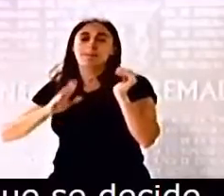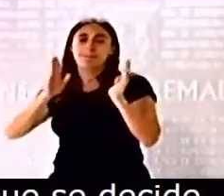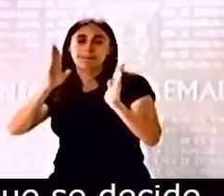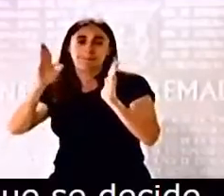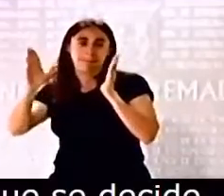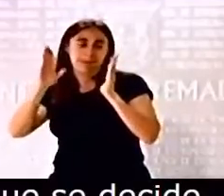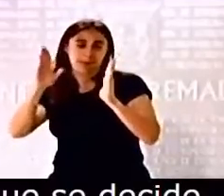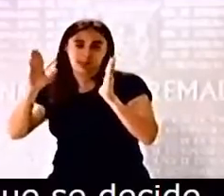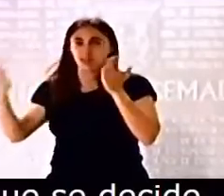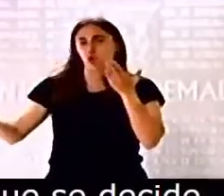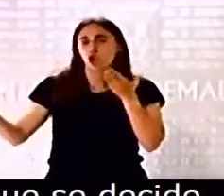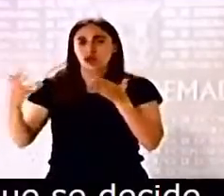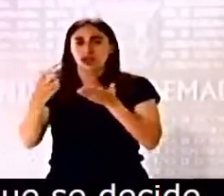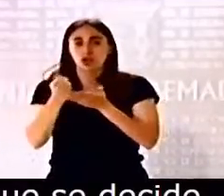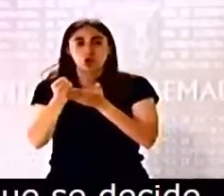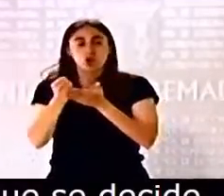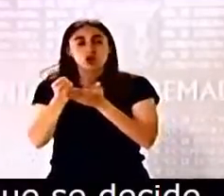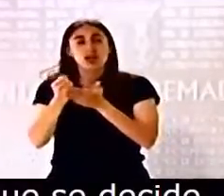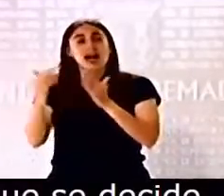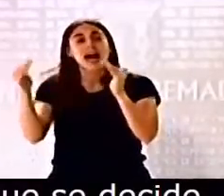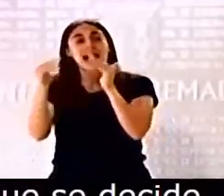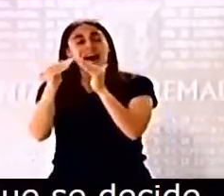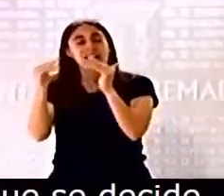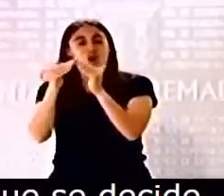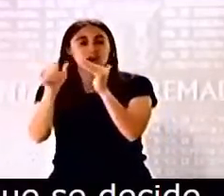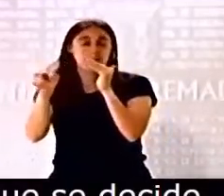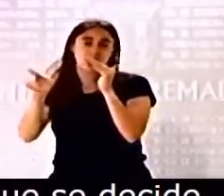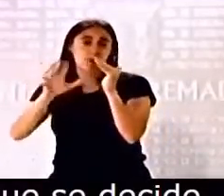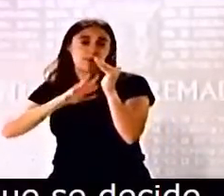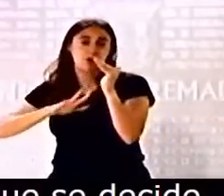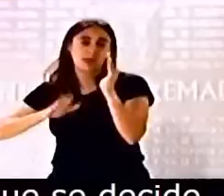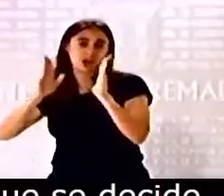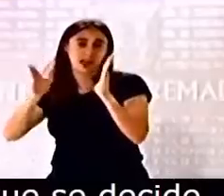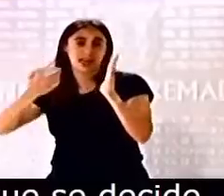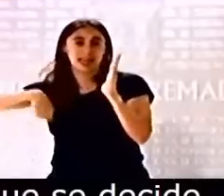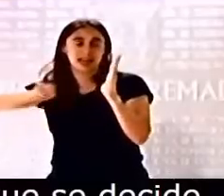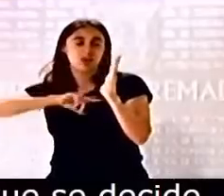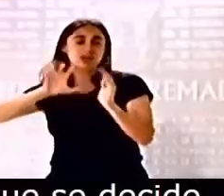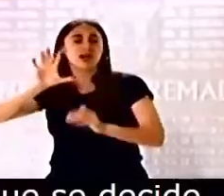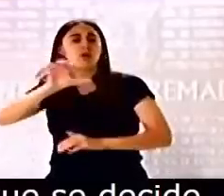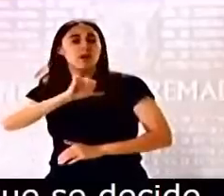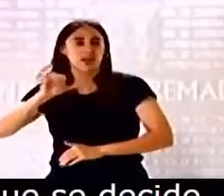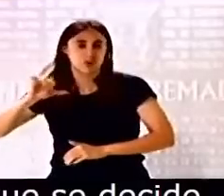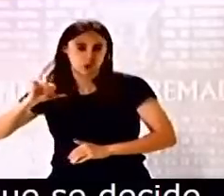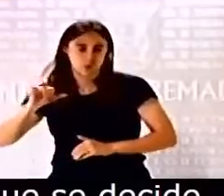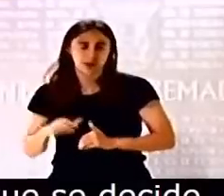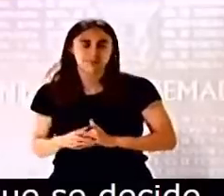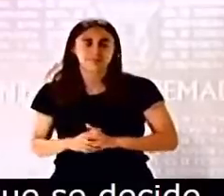ellos en el alojamiento provisional que tienen en nuestra comunidad autónoma.